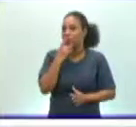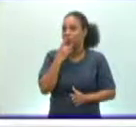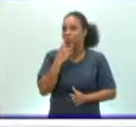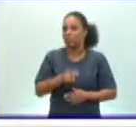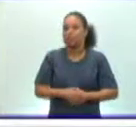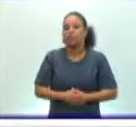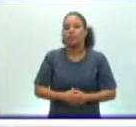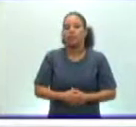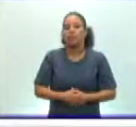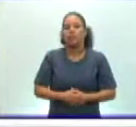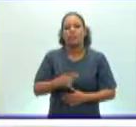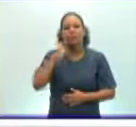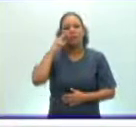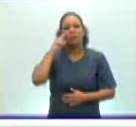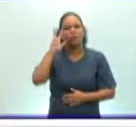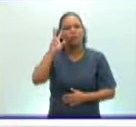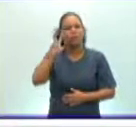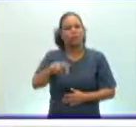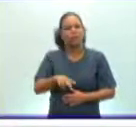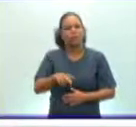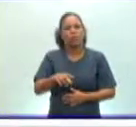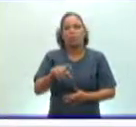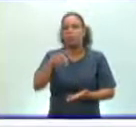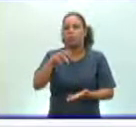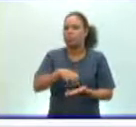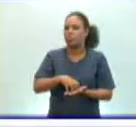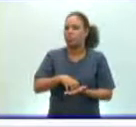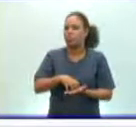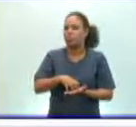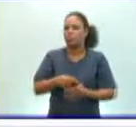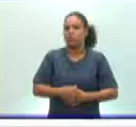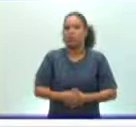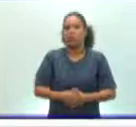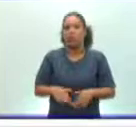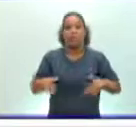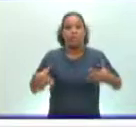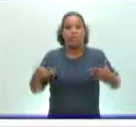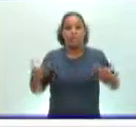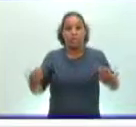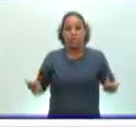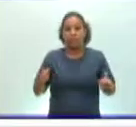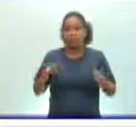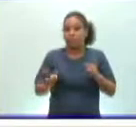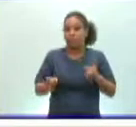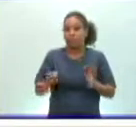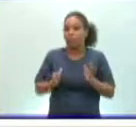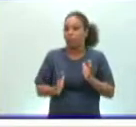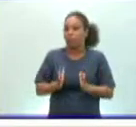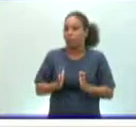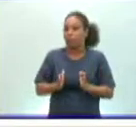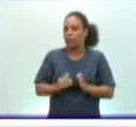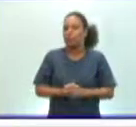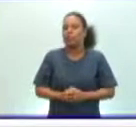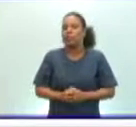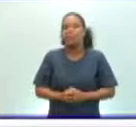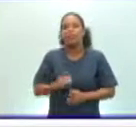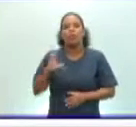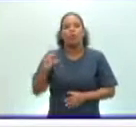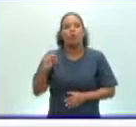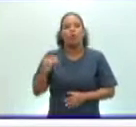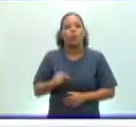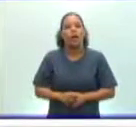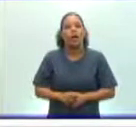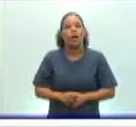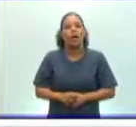y vamos a observar su posición. ¿Y qué segmentos son correspondientes? Estamos hablando de